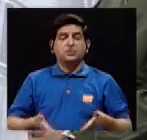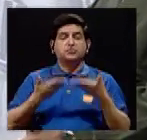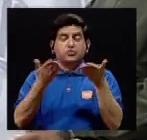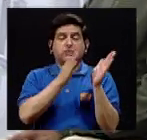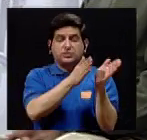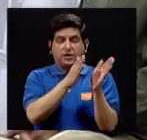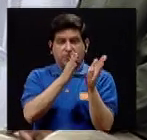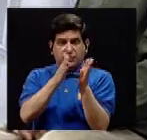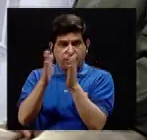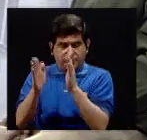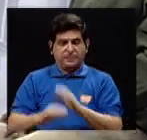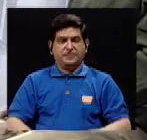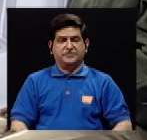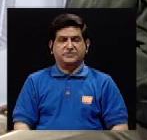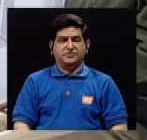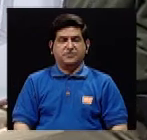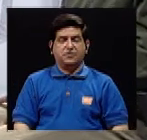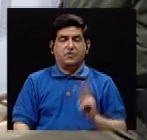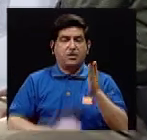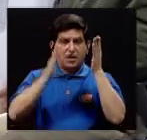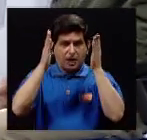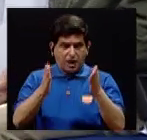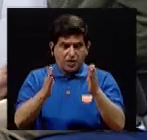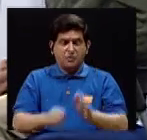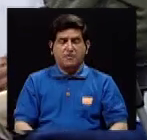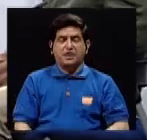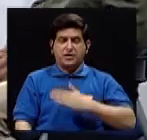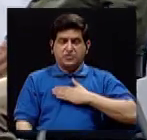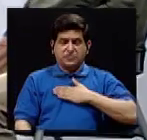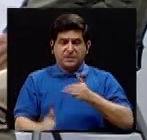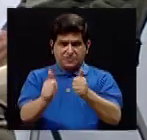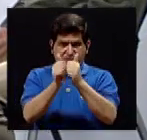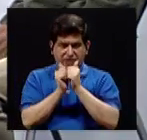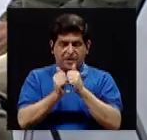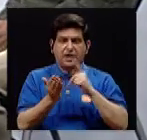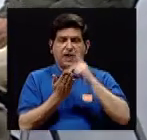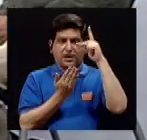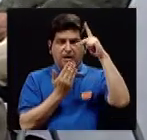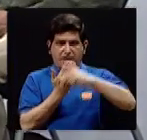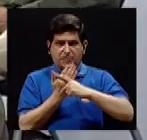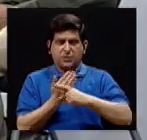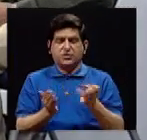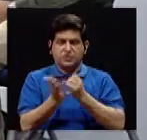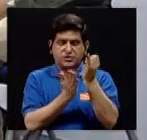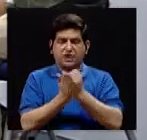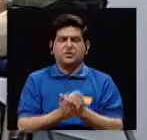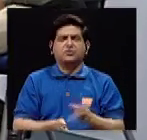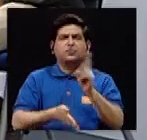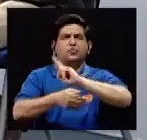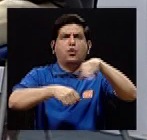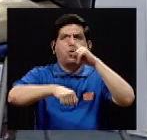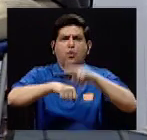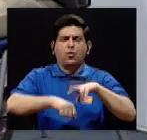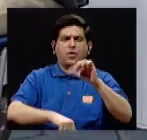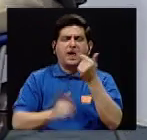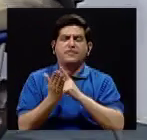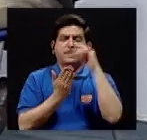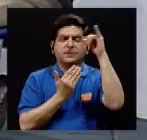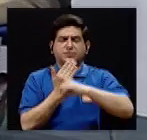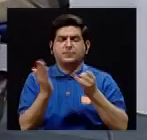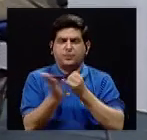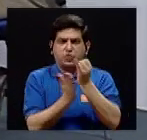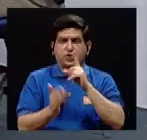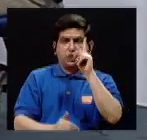brindando formación a a los compañeros que me acompañan en el proyecto de investigación en la Universidad Nacional hay cerca de 10 proyectos de